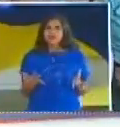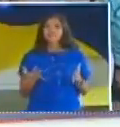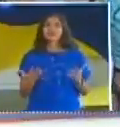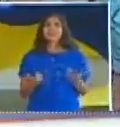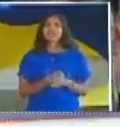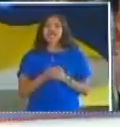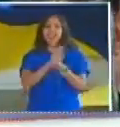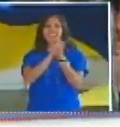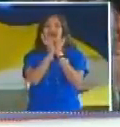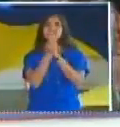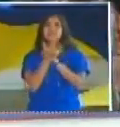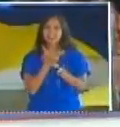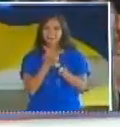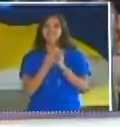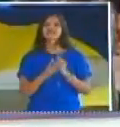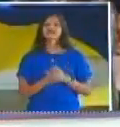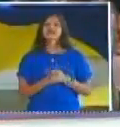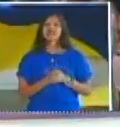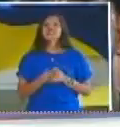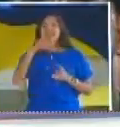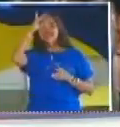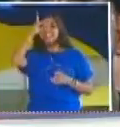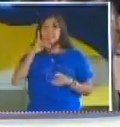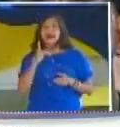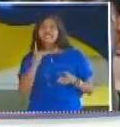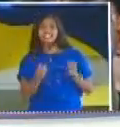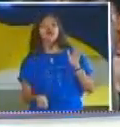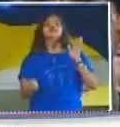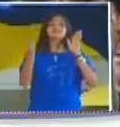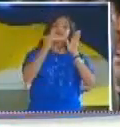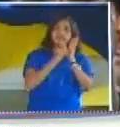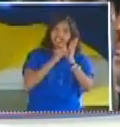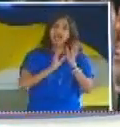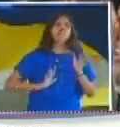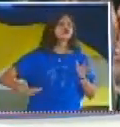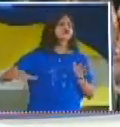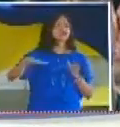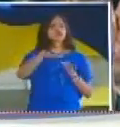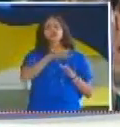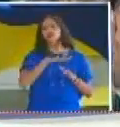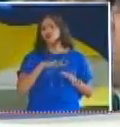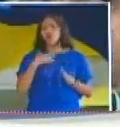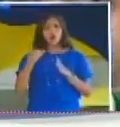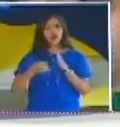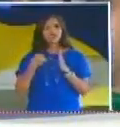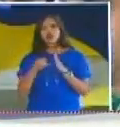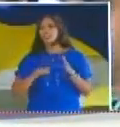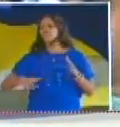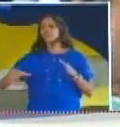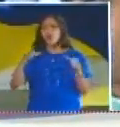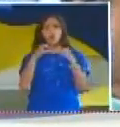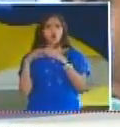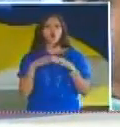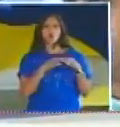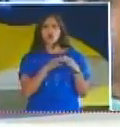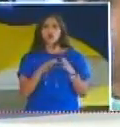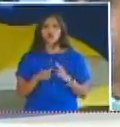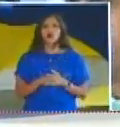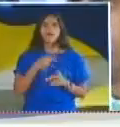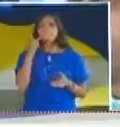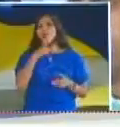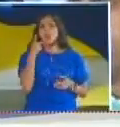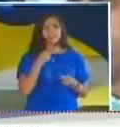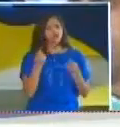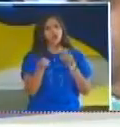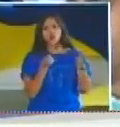la transversalidad de la discapacidad en todos los entes y en todos los ámbitos jurisdiccionales,